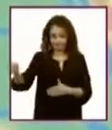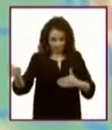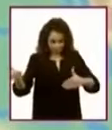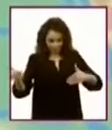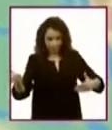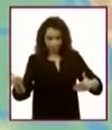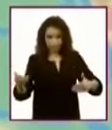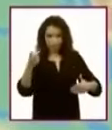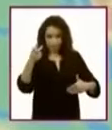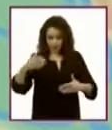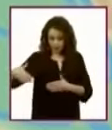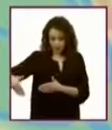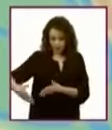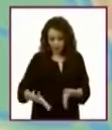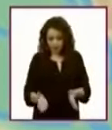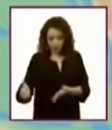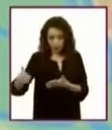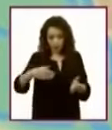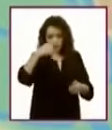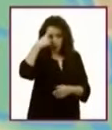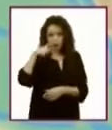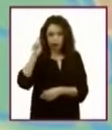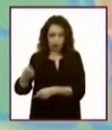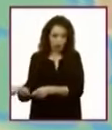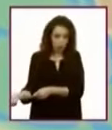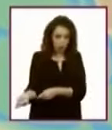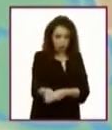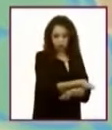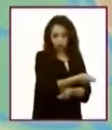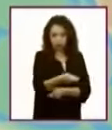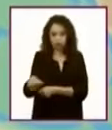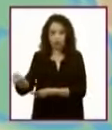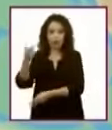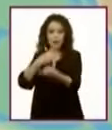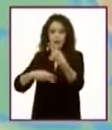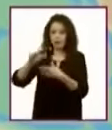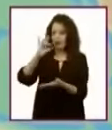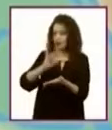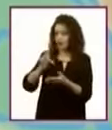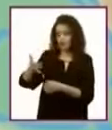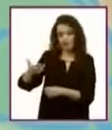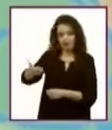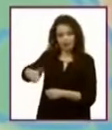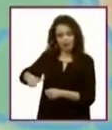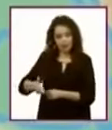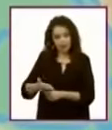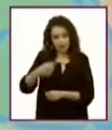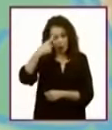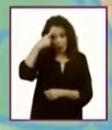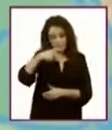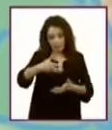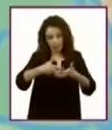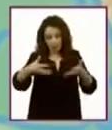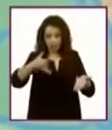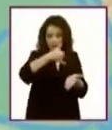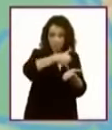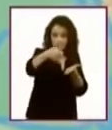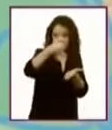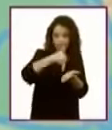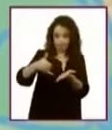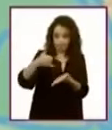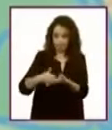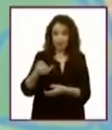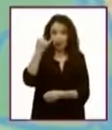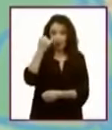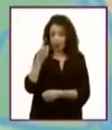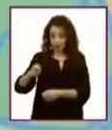de canalización y regadío que se servían de las aguas de los ríos para regar sus tierras y de las inundaciones provocadas por